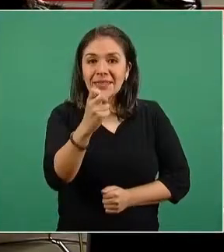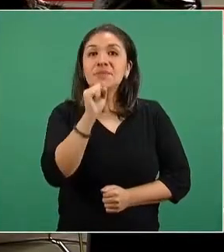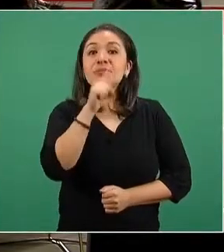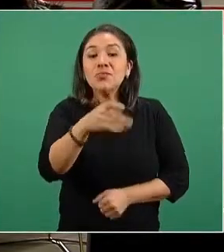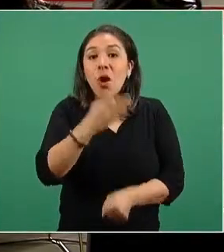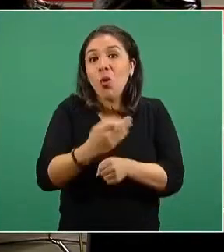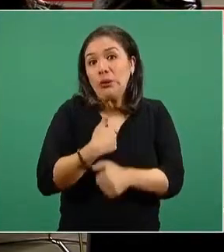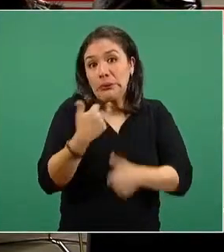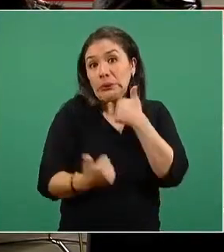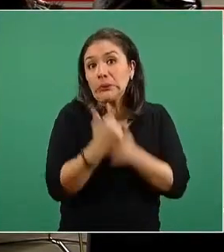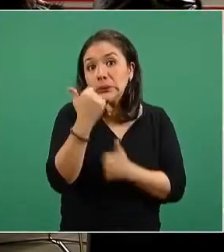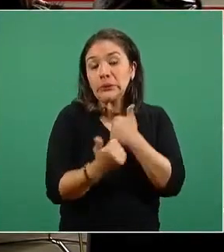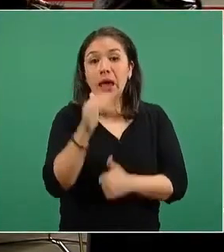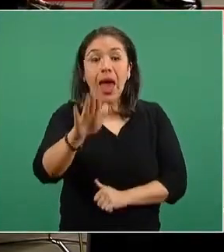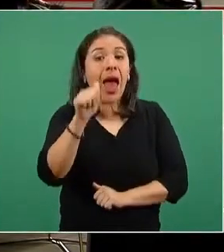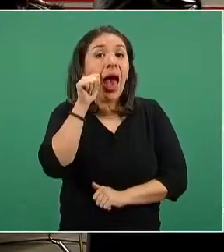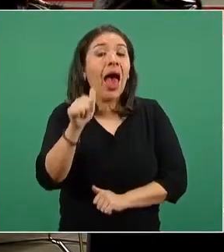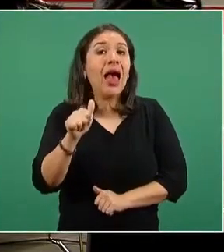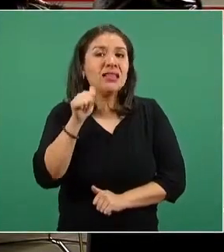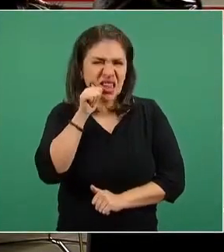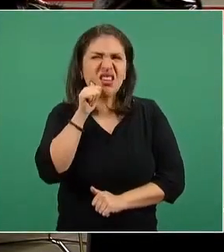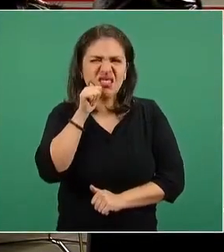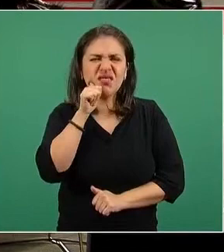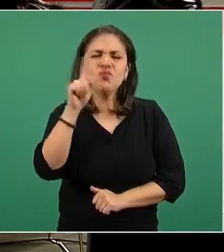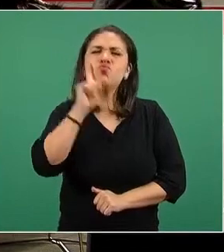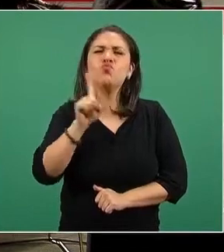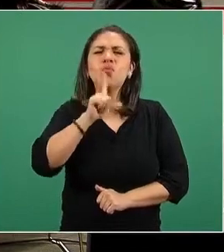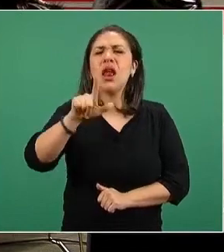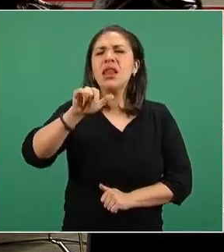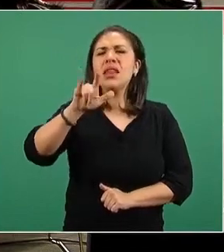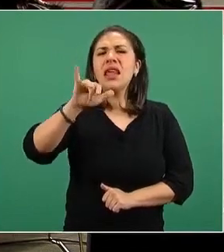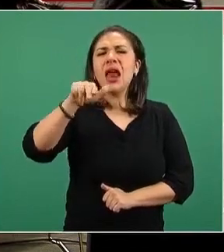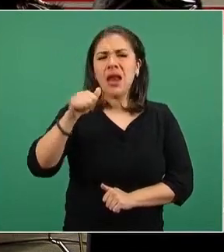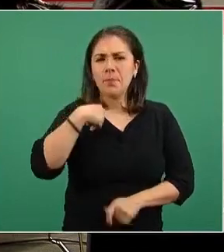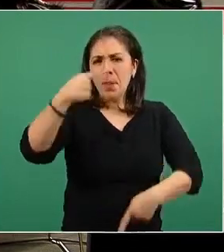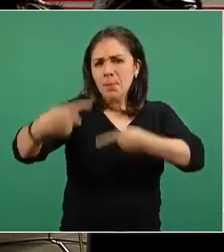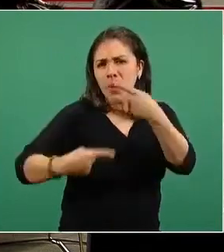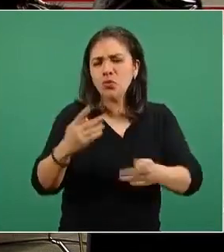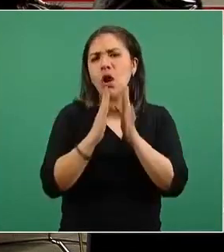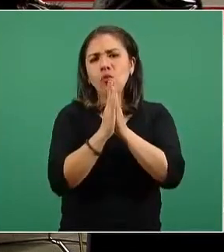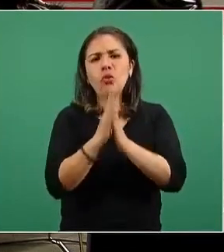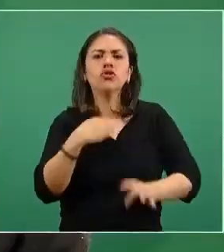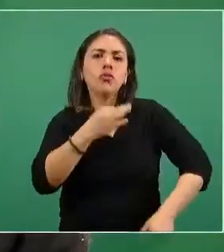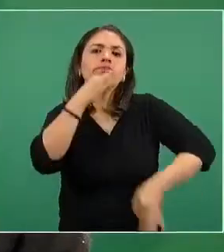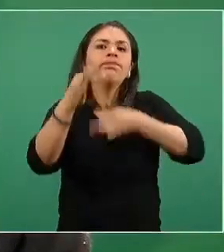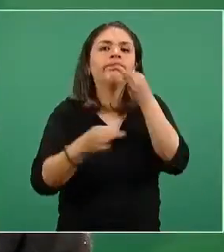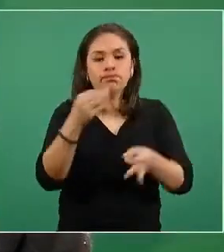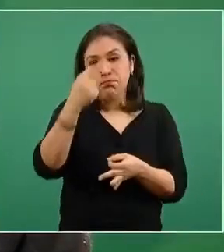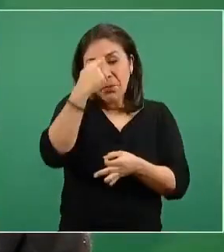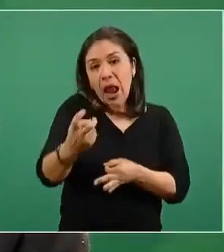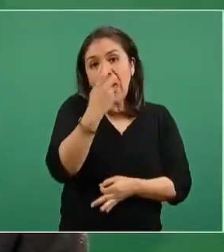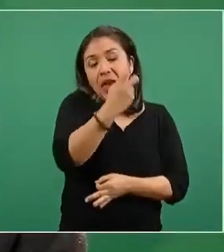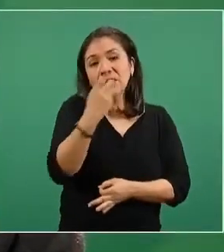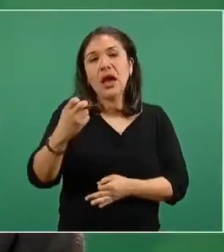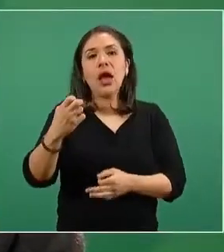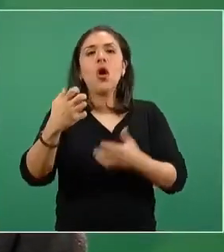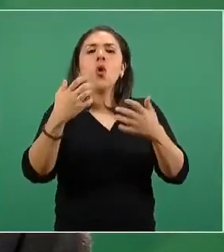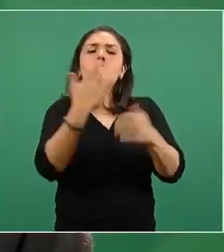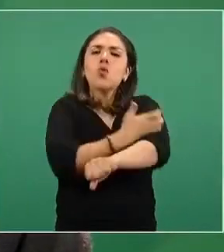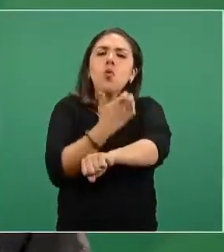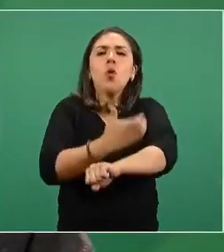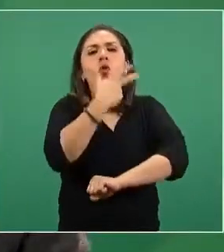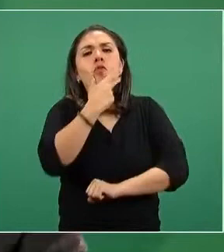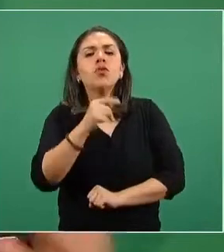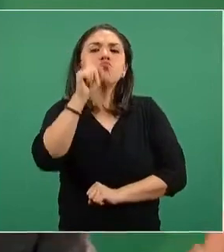reto. Ayer, me parece que fue Liliana Noble, me pedía que hiciera un pronunciamiento directamente a estas compañeras y compañeros